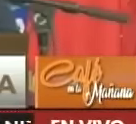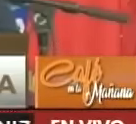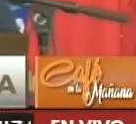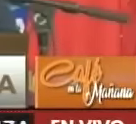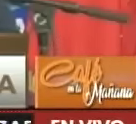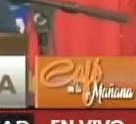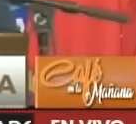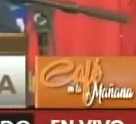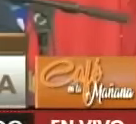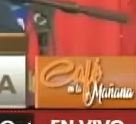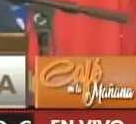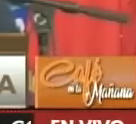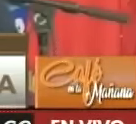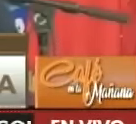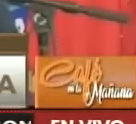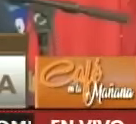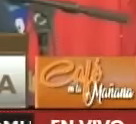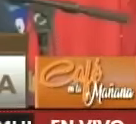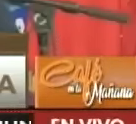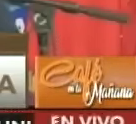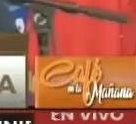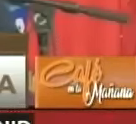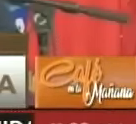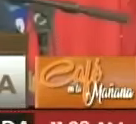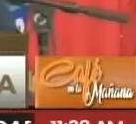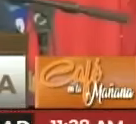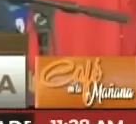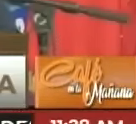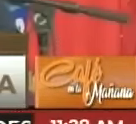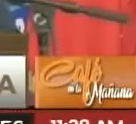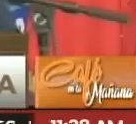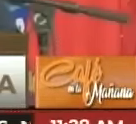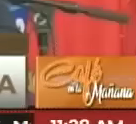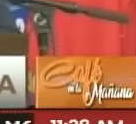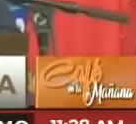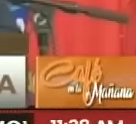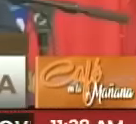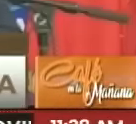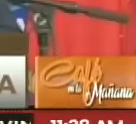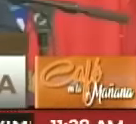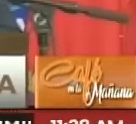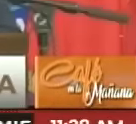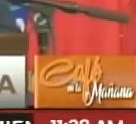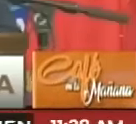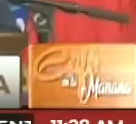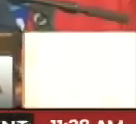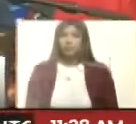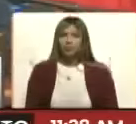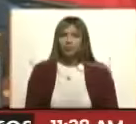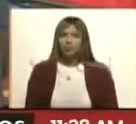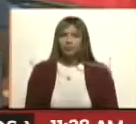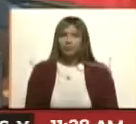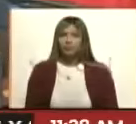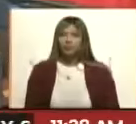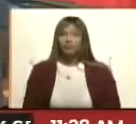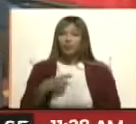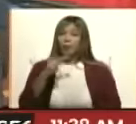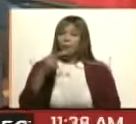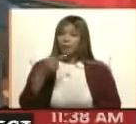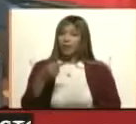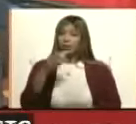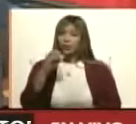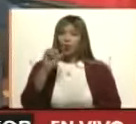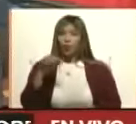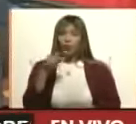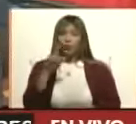llaman venezolanos y venezolanas, por cierto, menos que un 0,1%,